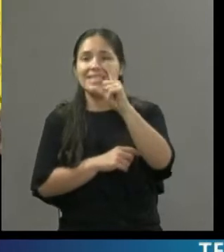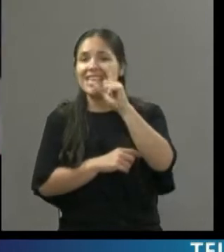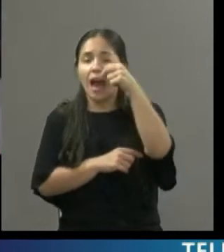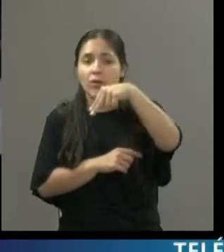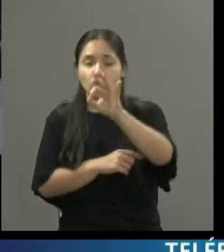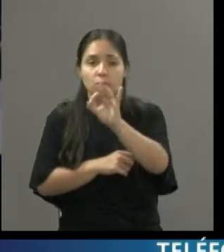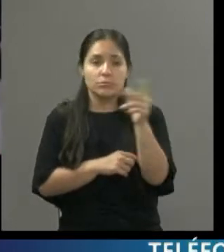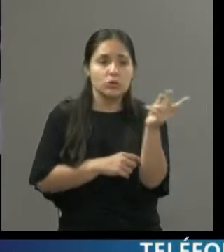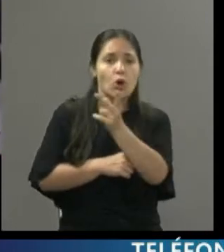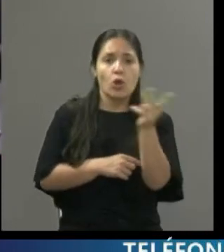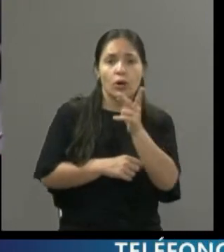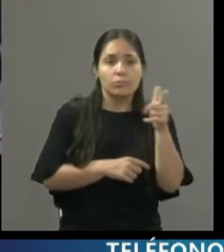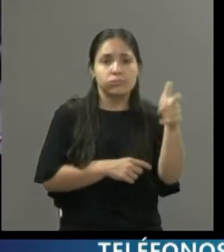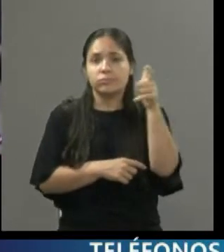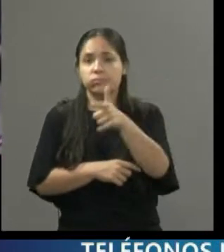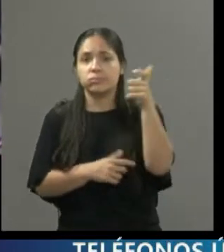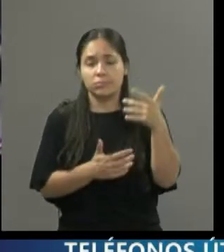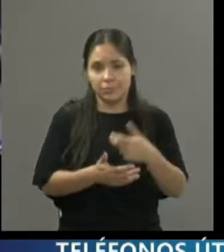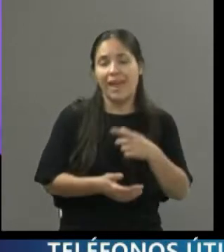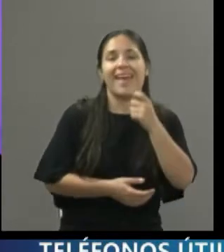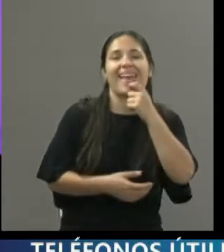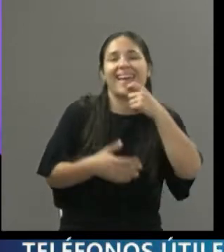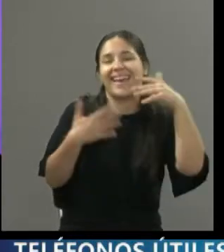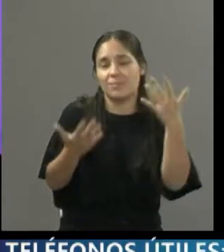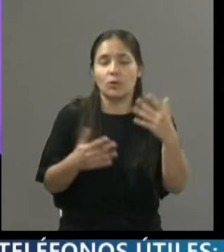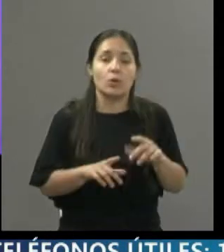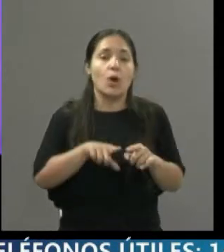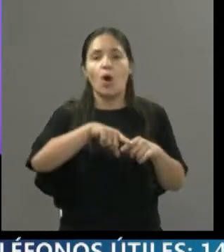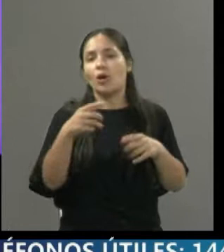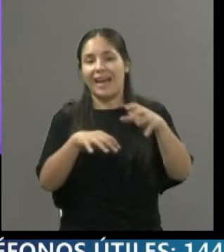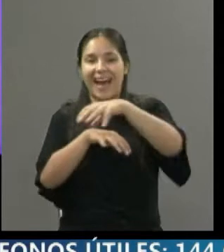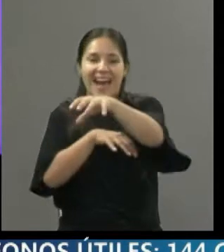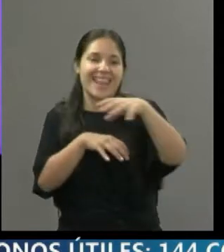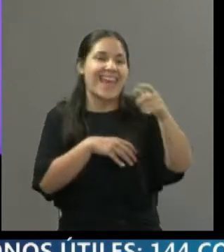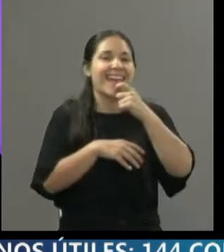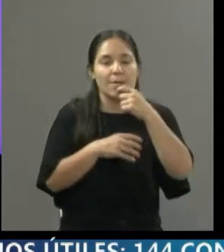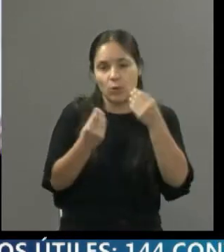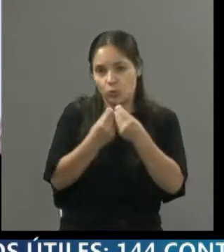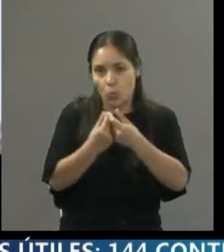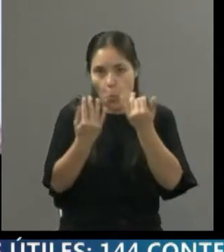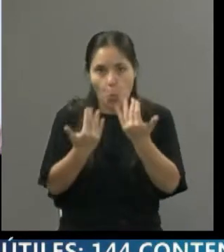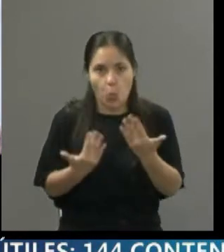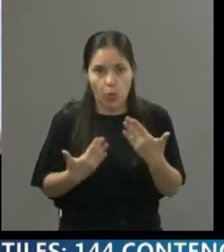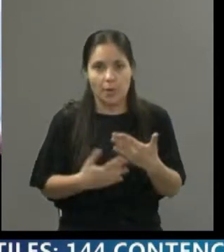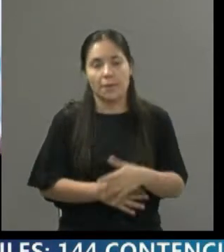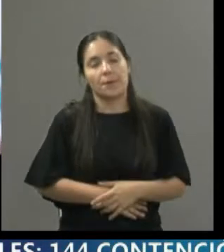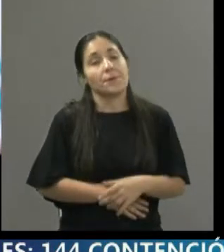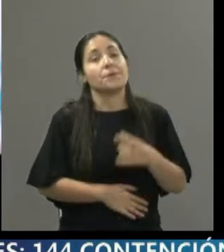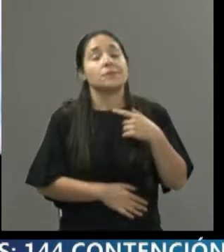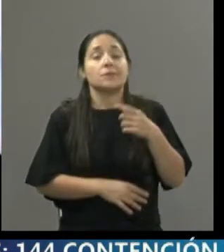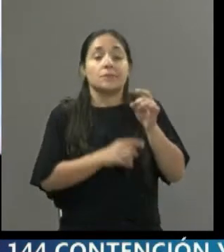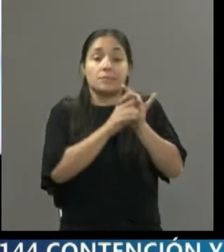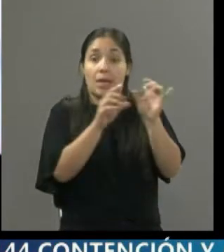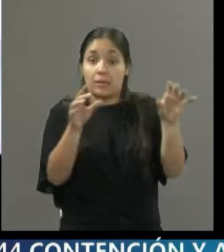vemos que, por ejemplo, esto por dar un ejemplo, ¿no? Lo podríamos llevar a todas las áreas, pero vemos que la